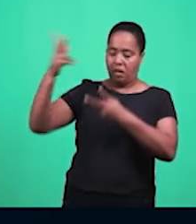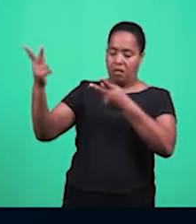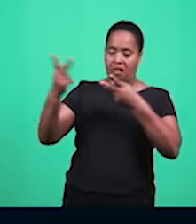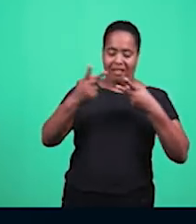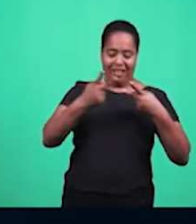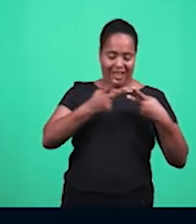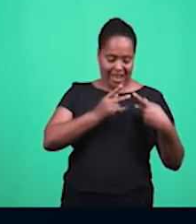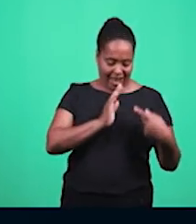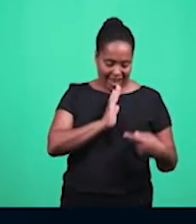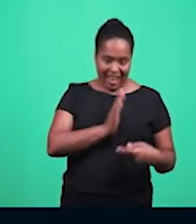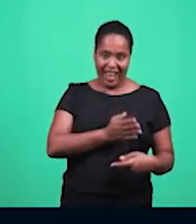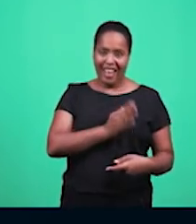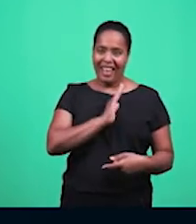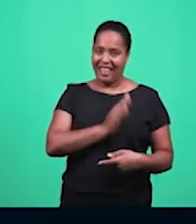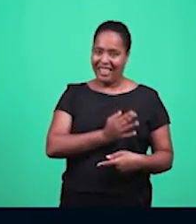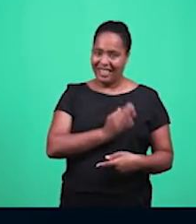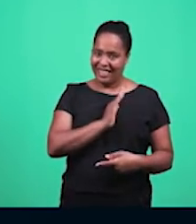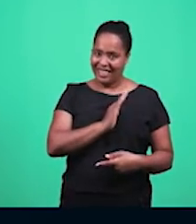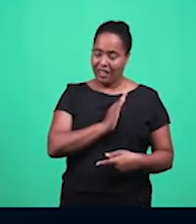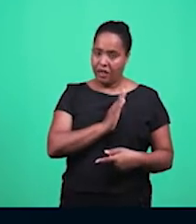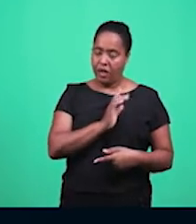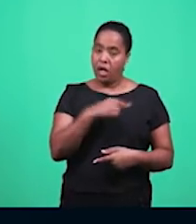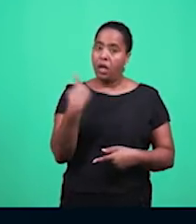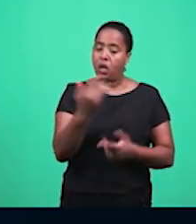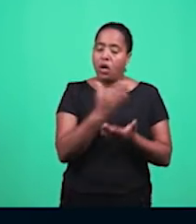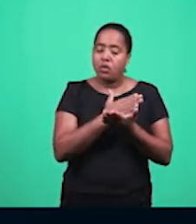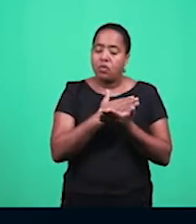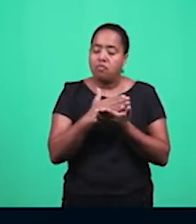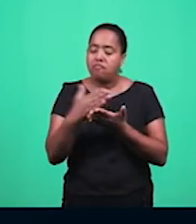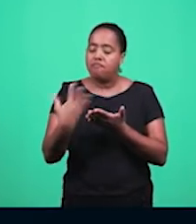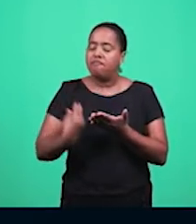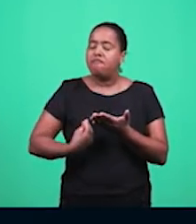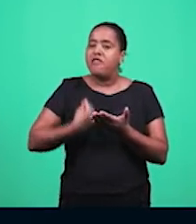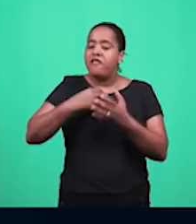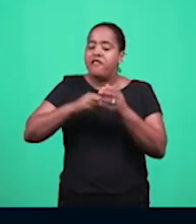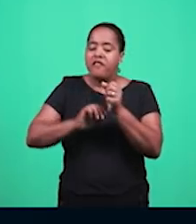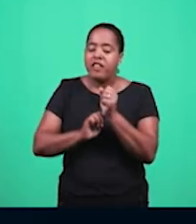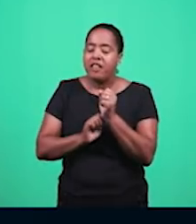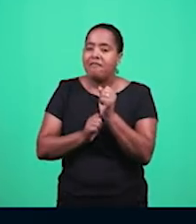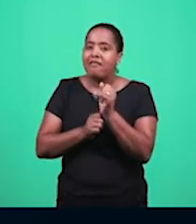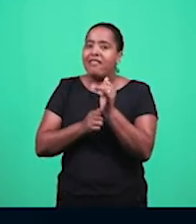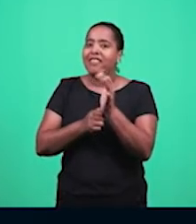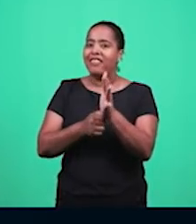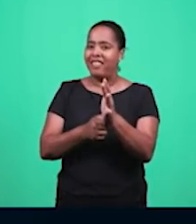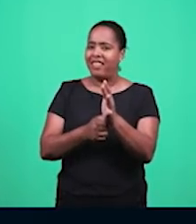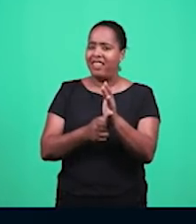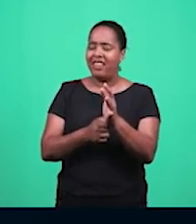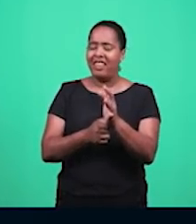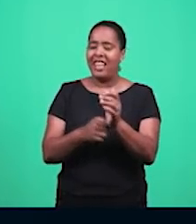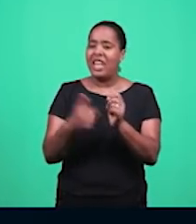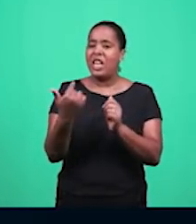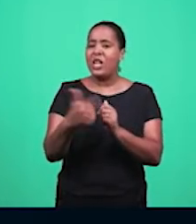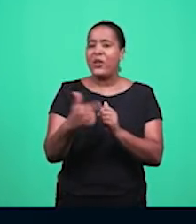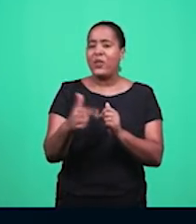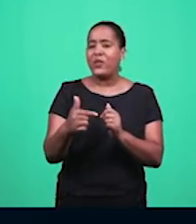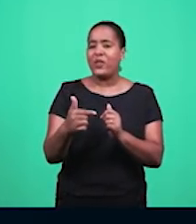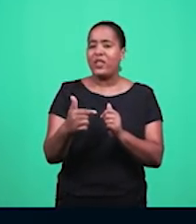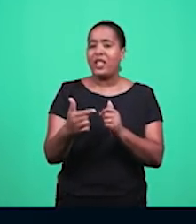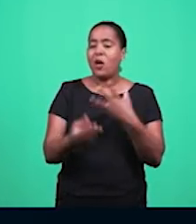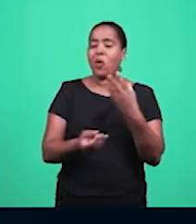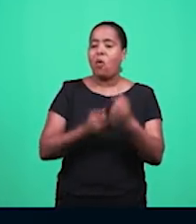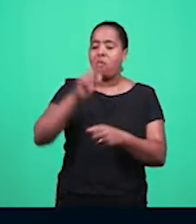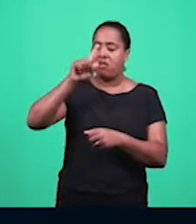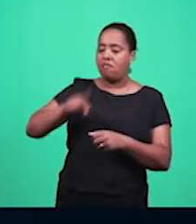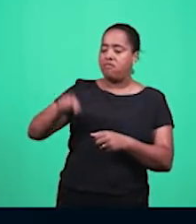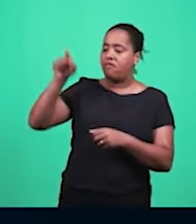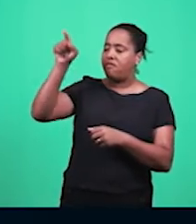y nosotros pasamos a vivir de esto no hay como nosotros adelantarnos en nuestra posición